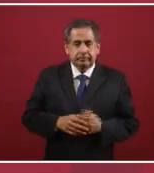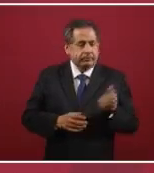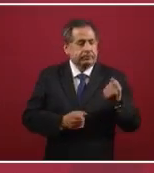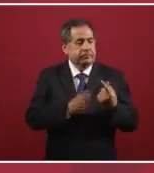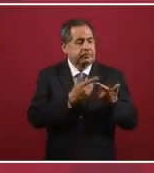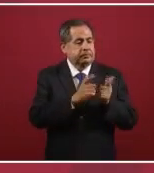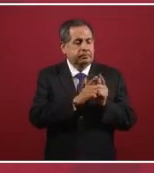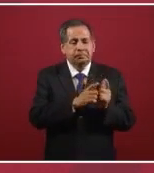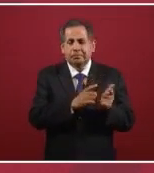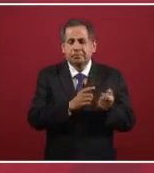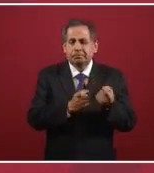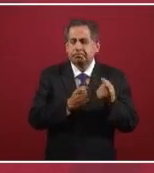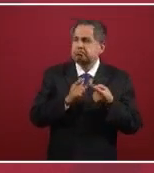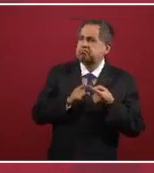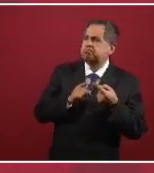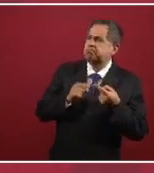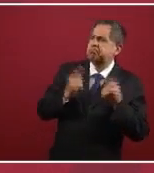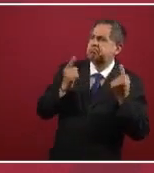opositores habían